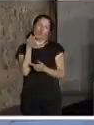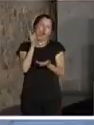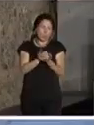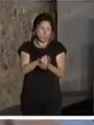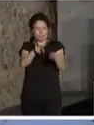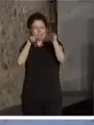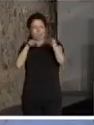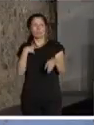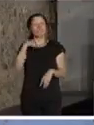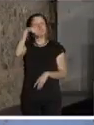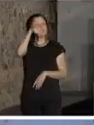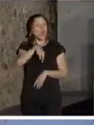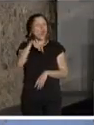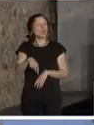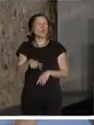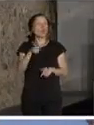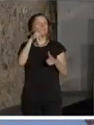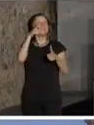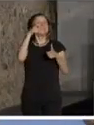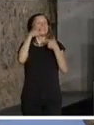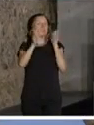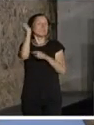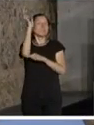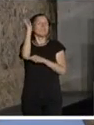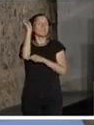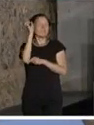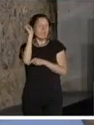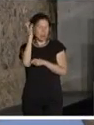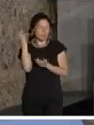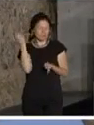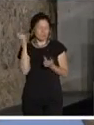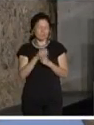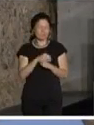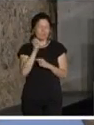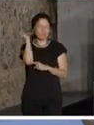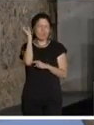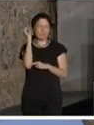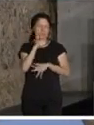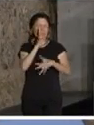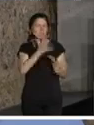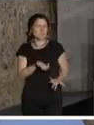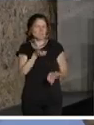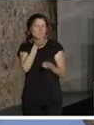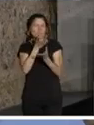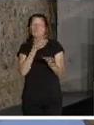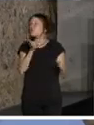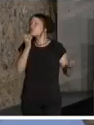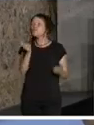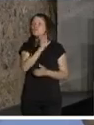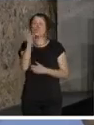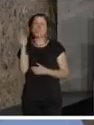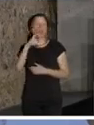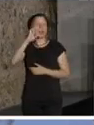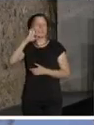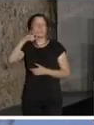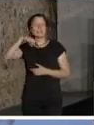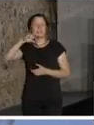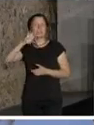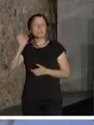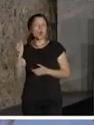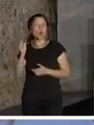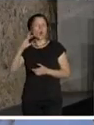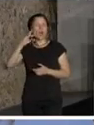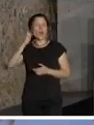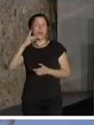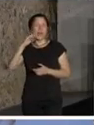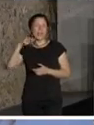hoy escucha mis palabras que os estoy diciendo en este momento Bueno pues otro Casimiro cadenas